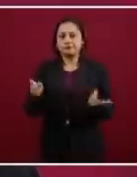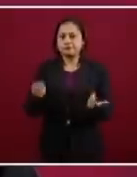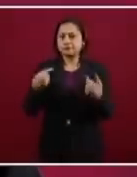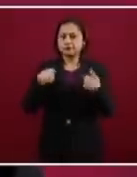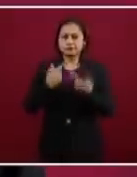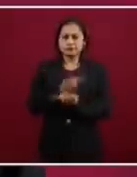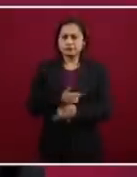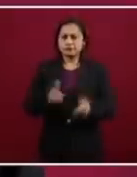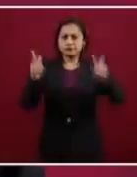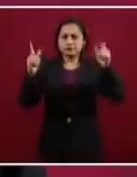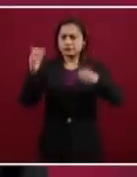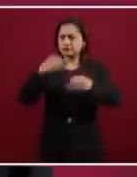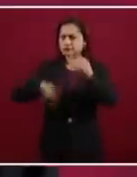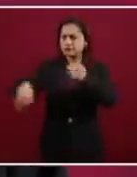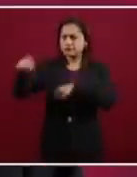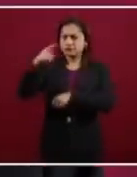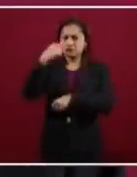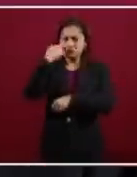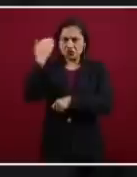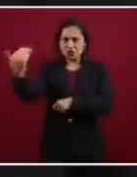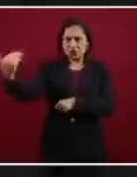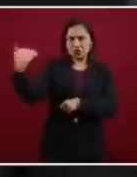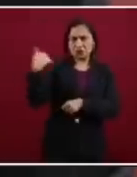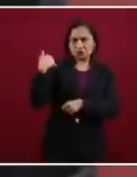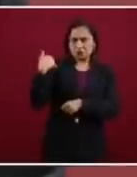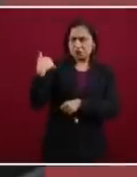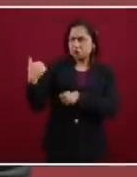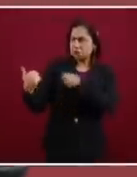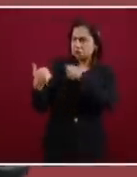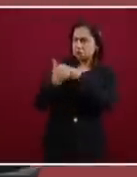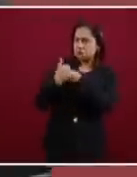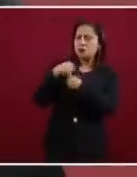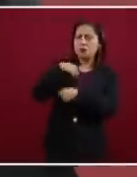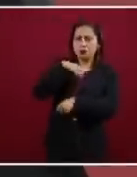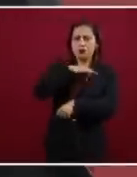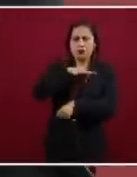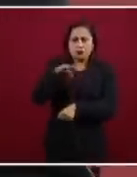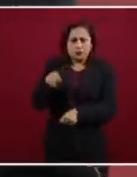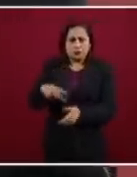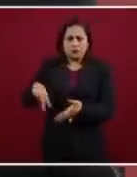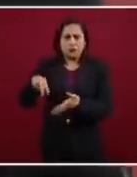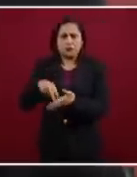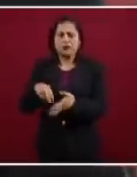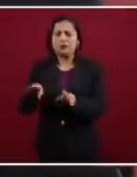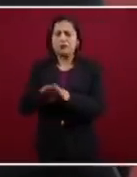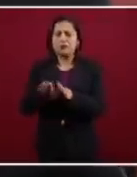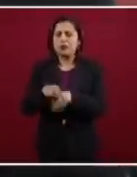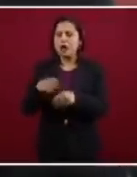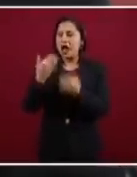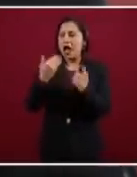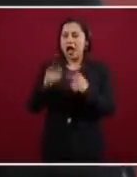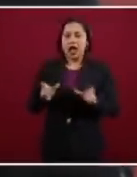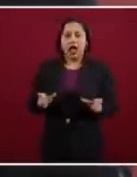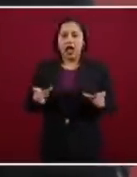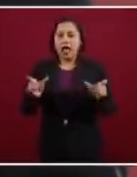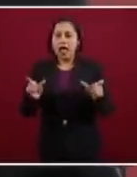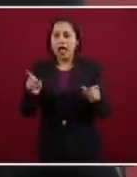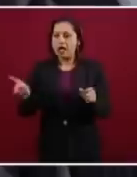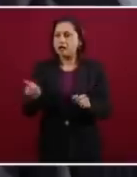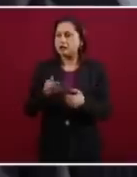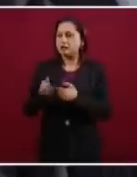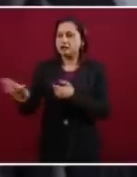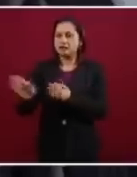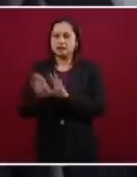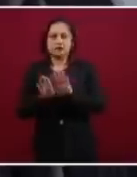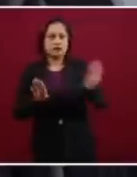todos nada de qué no los dejaron o no les permitieron don